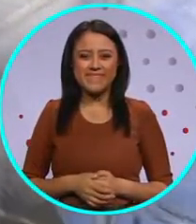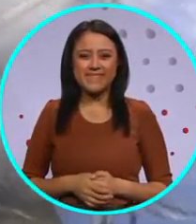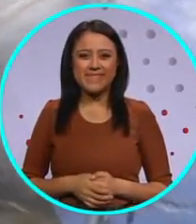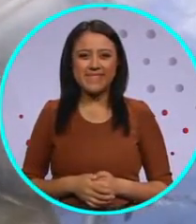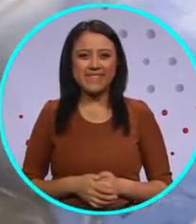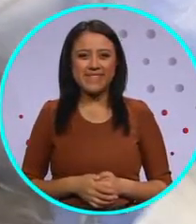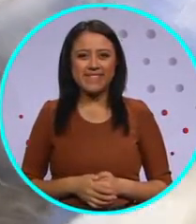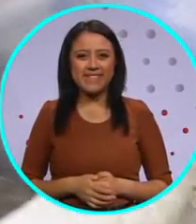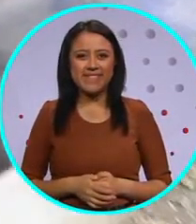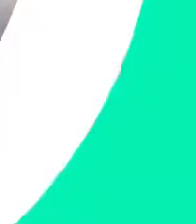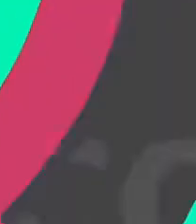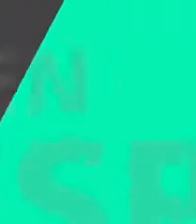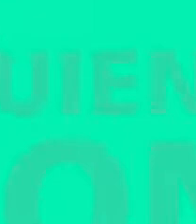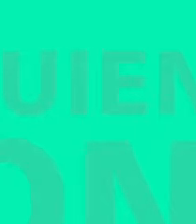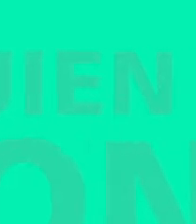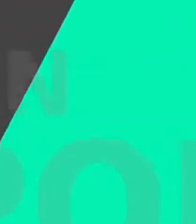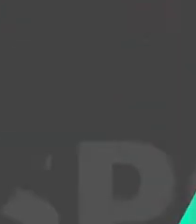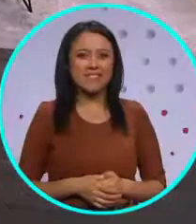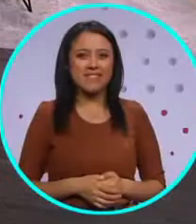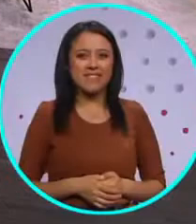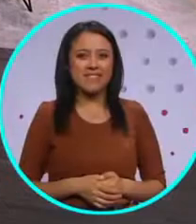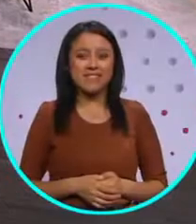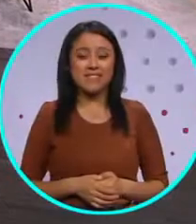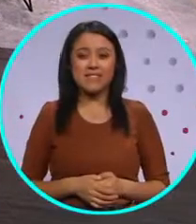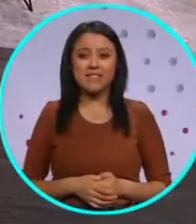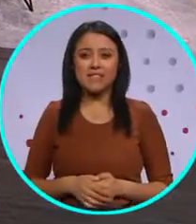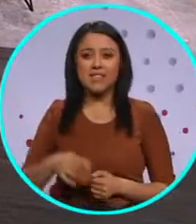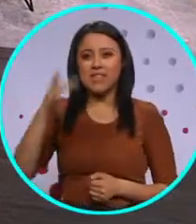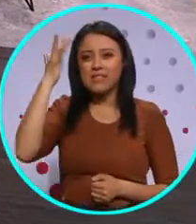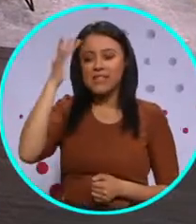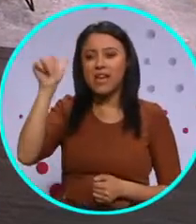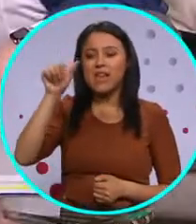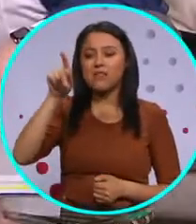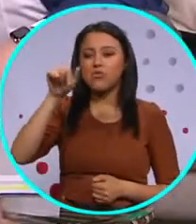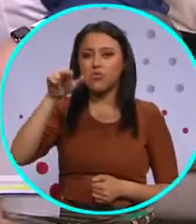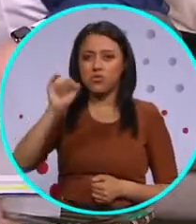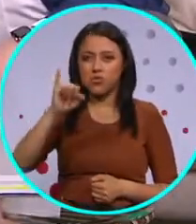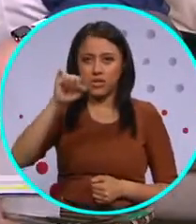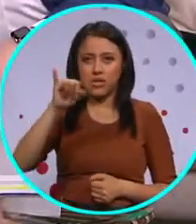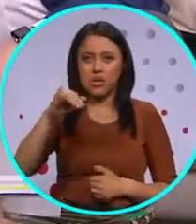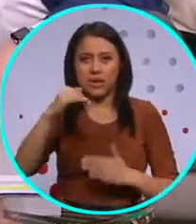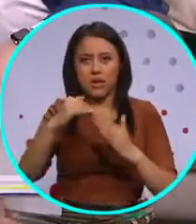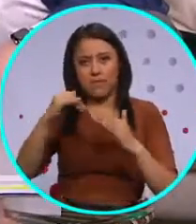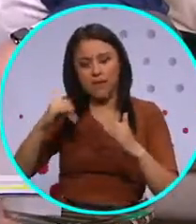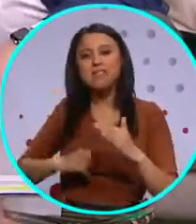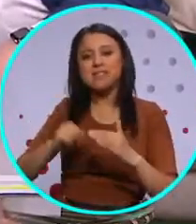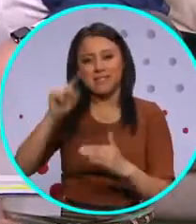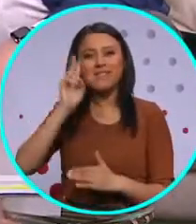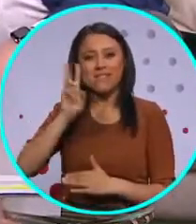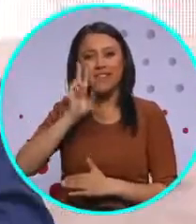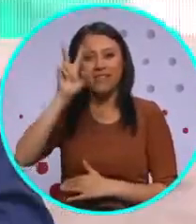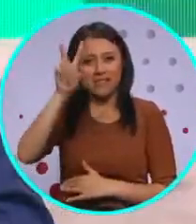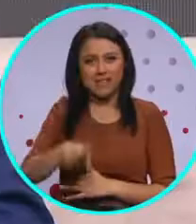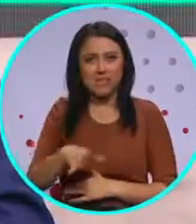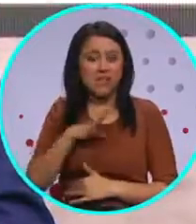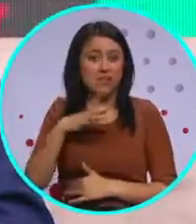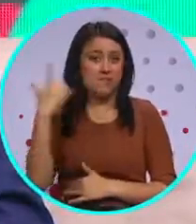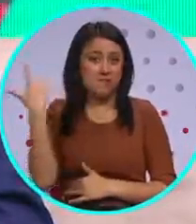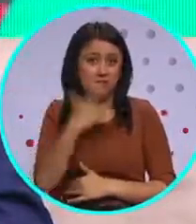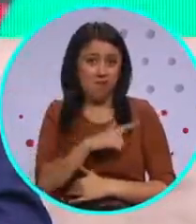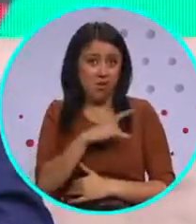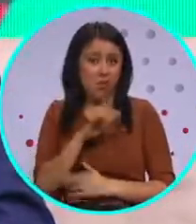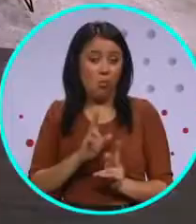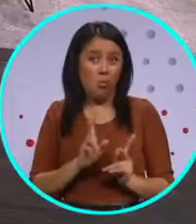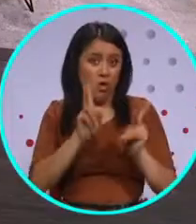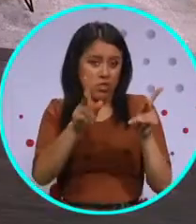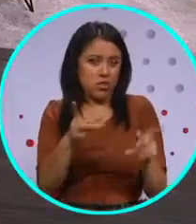en la que la comida antonio si nadie abajo de santos ya lo he visto es un puente del terror es